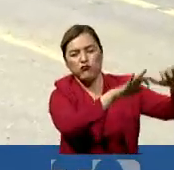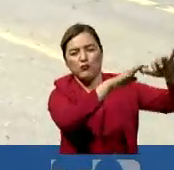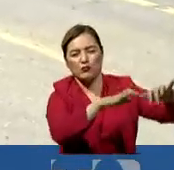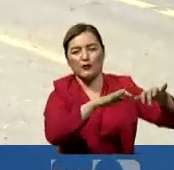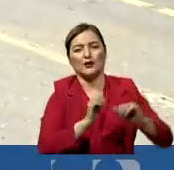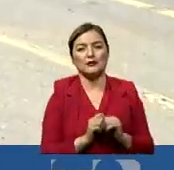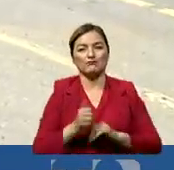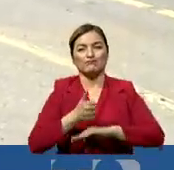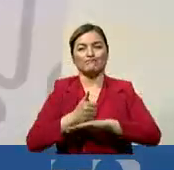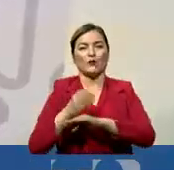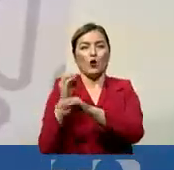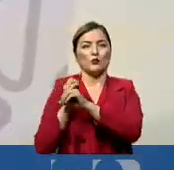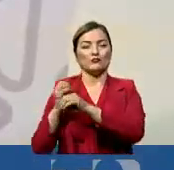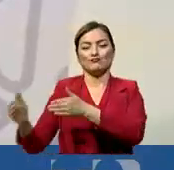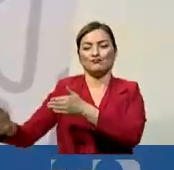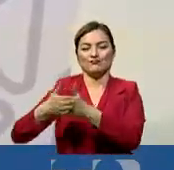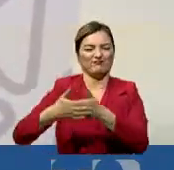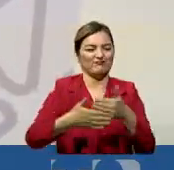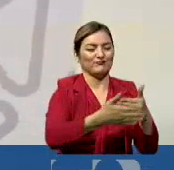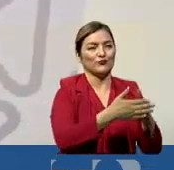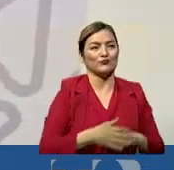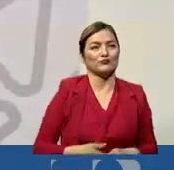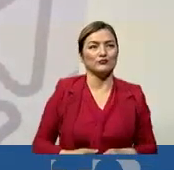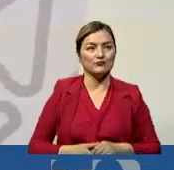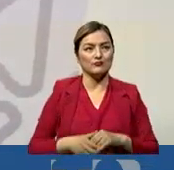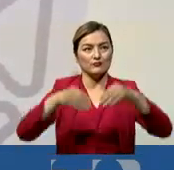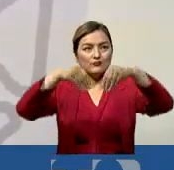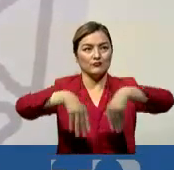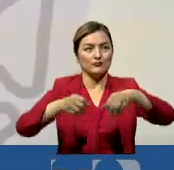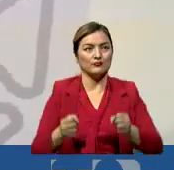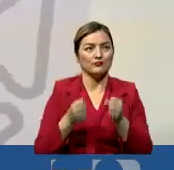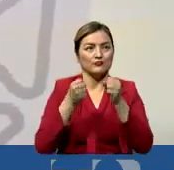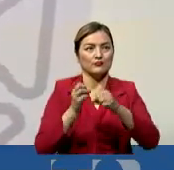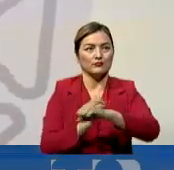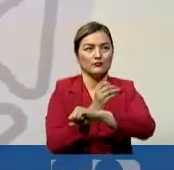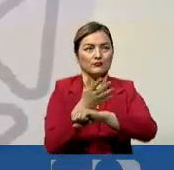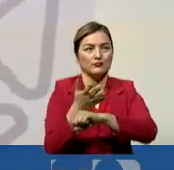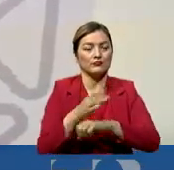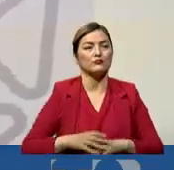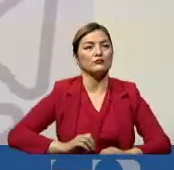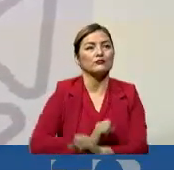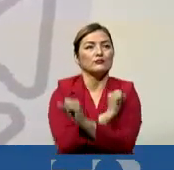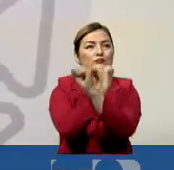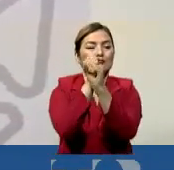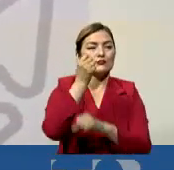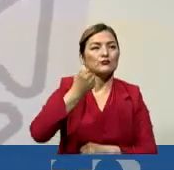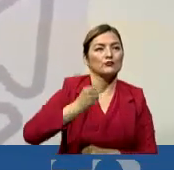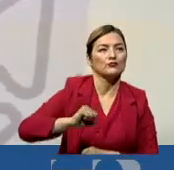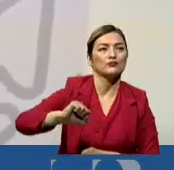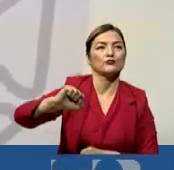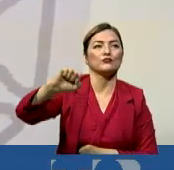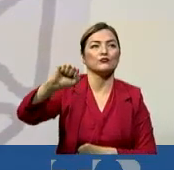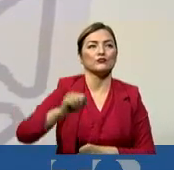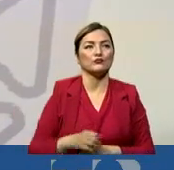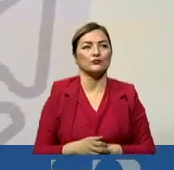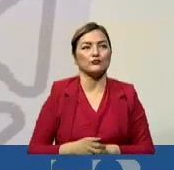esas rutas. Mi recomendación, frente a las fuertes lluvias, viajar en horas de la mañana y estar conectados a